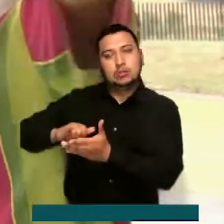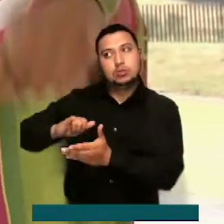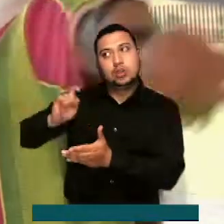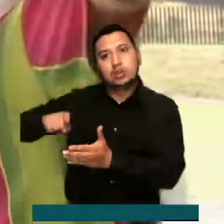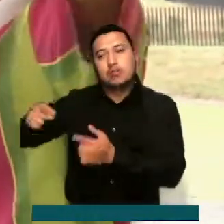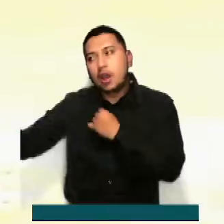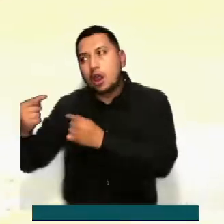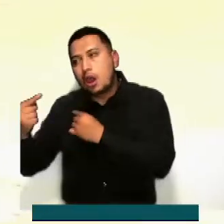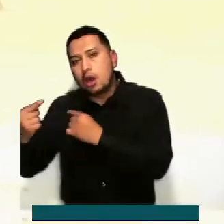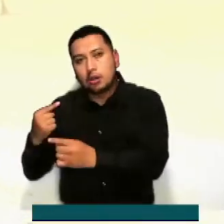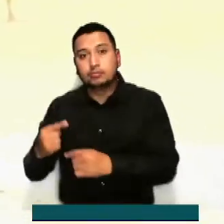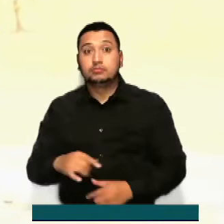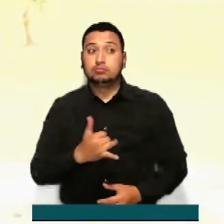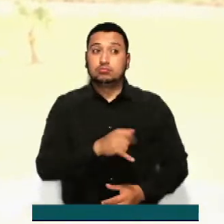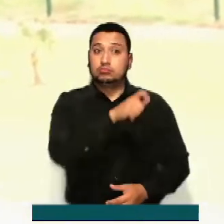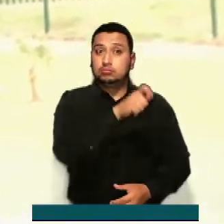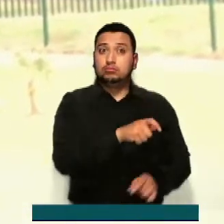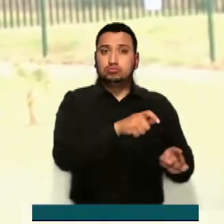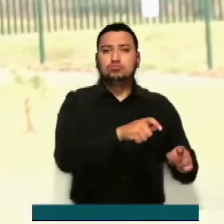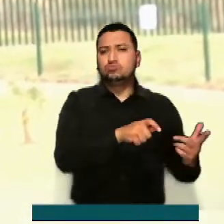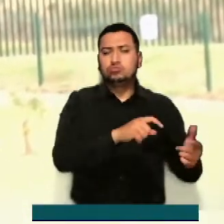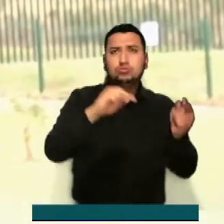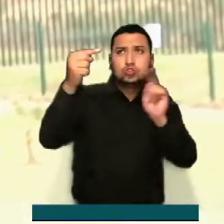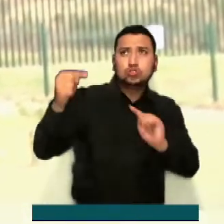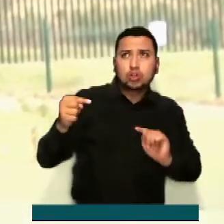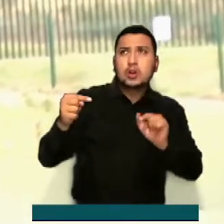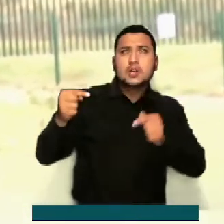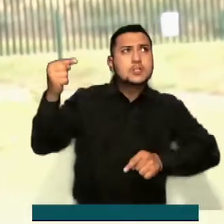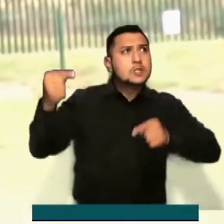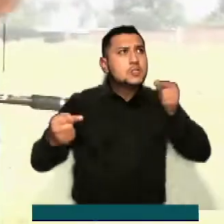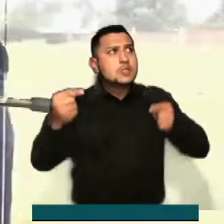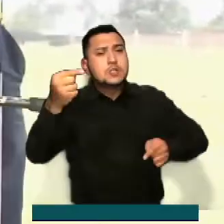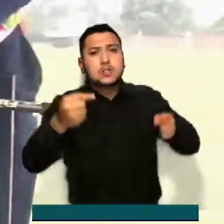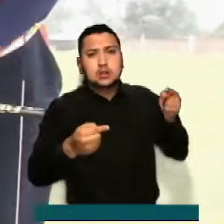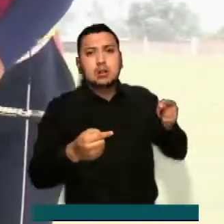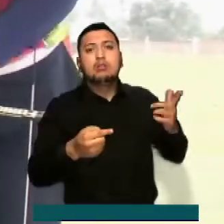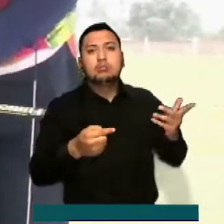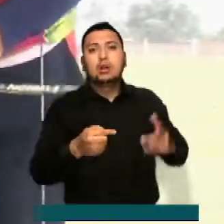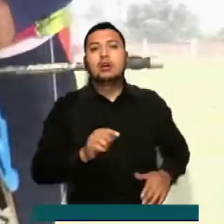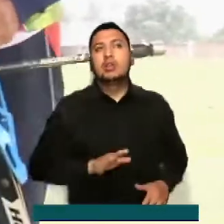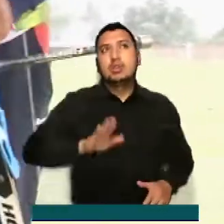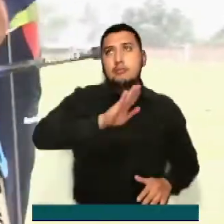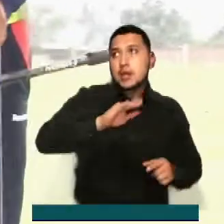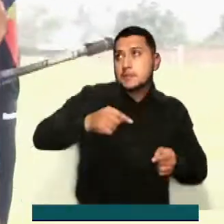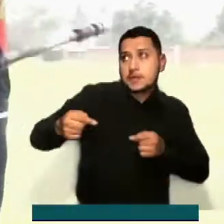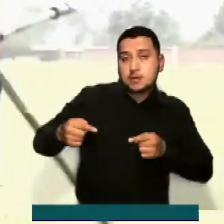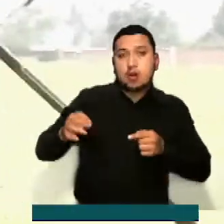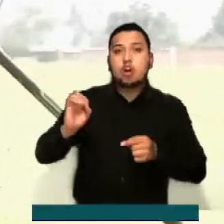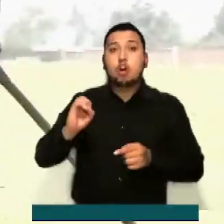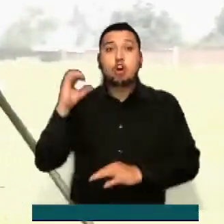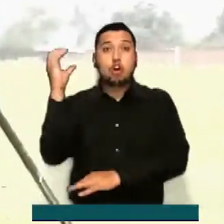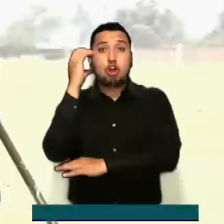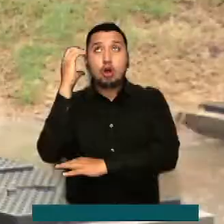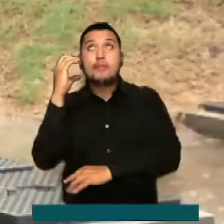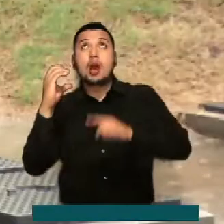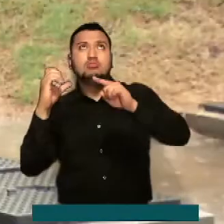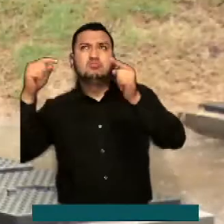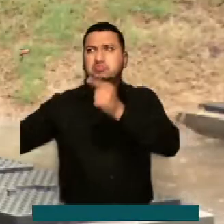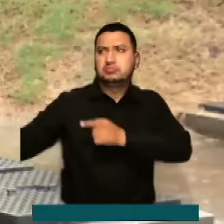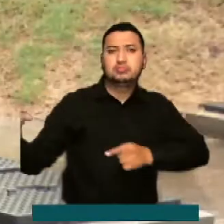participado en diferentes torneos a nivel departamental y nacional y espera seguir formando a jóvenes en el tiro con arco